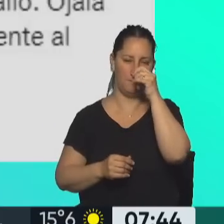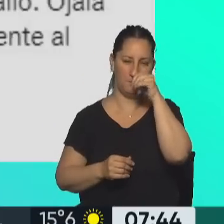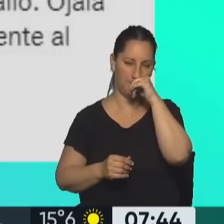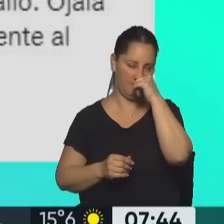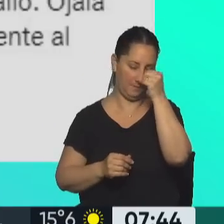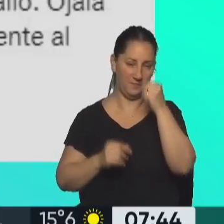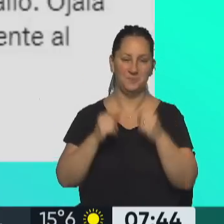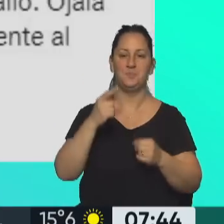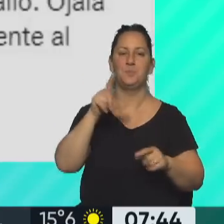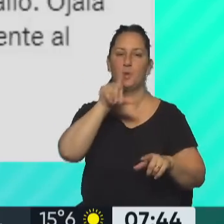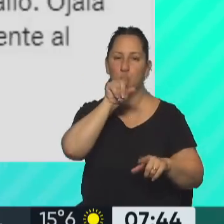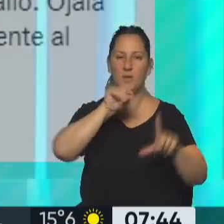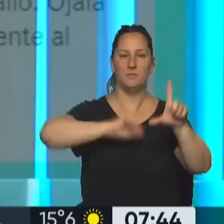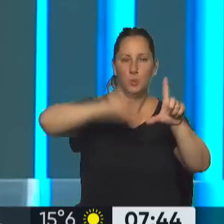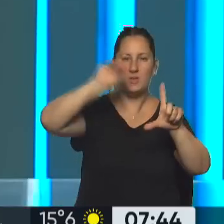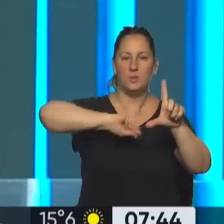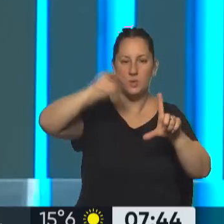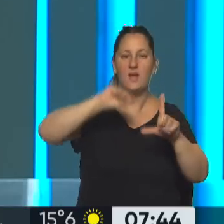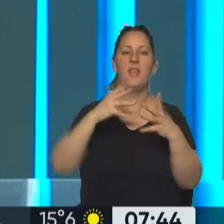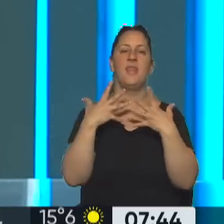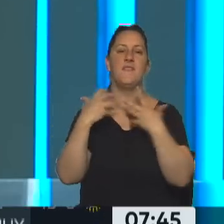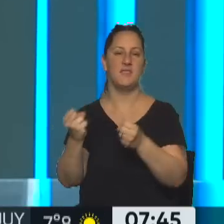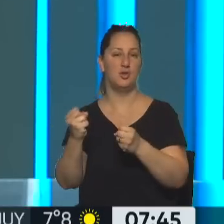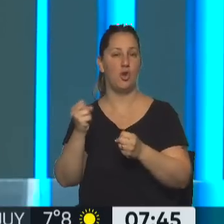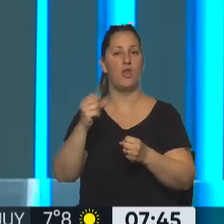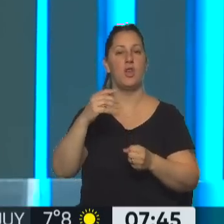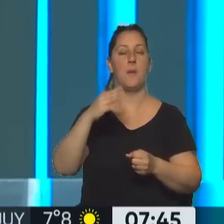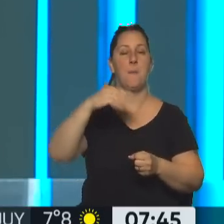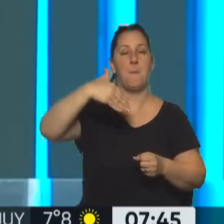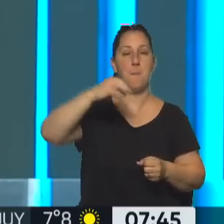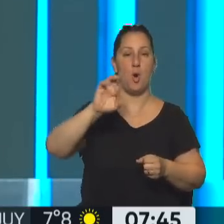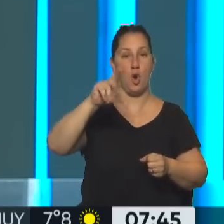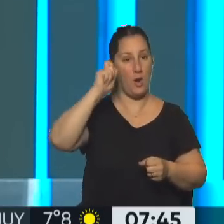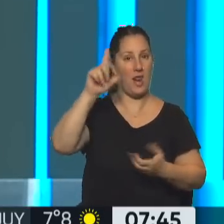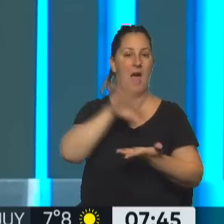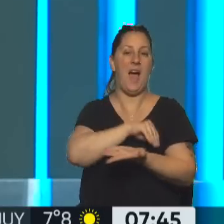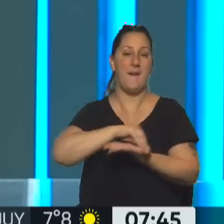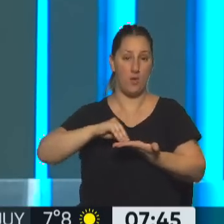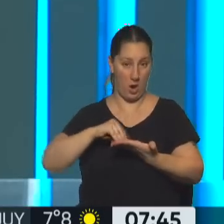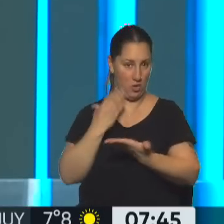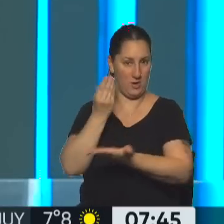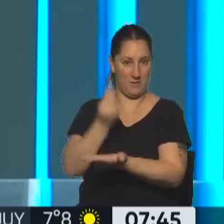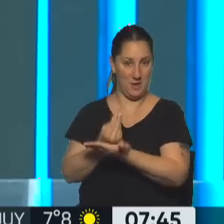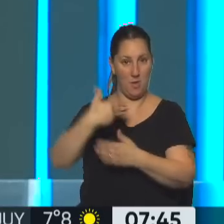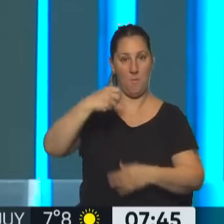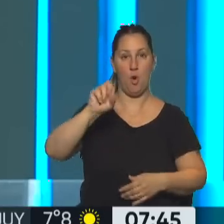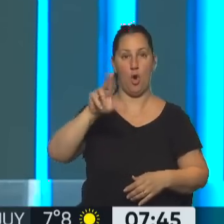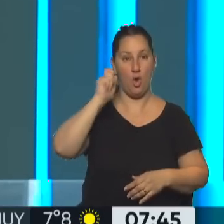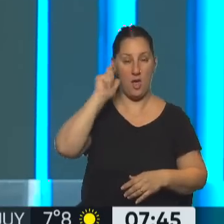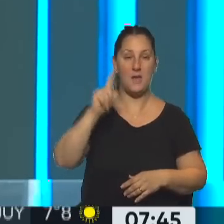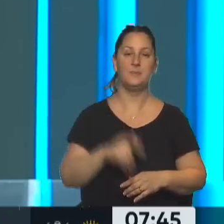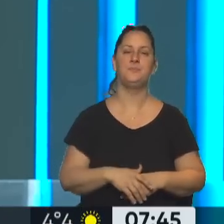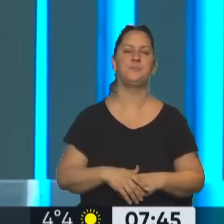de tweets, ayer el defensor de Jonathan Morel, el abogado que representa a Jonathan Morel,